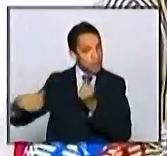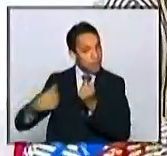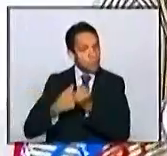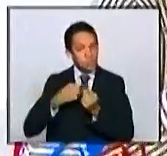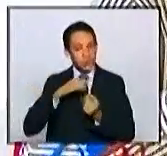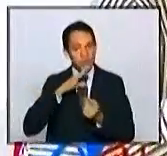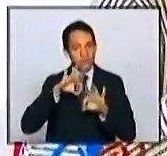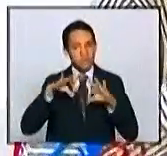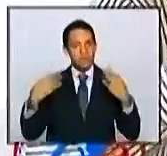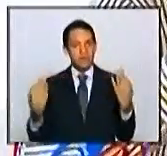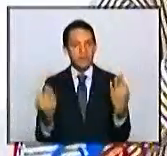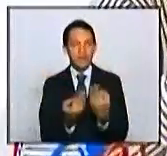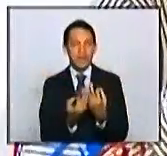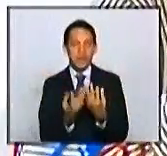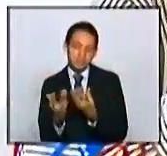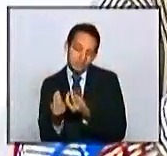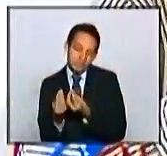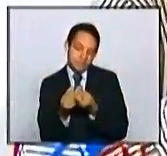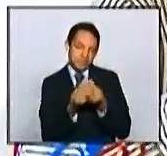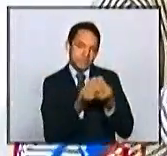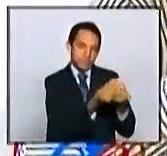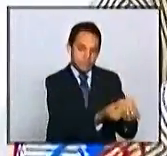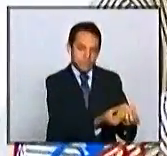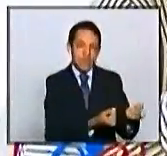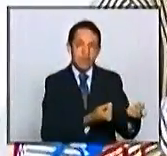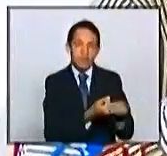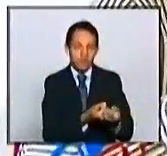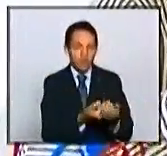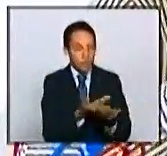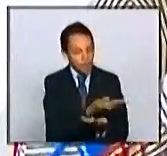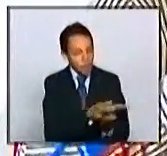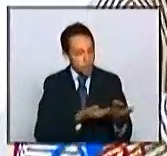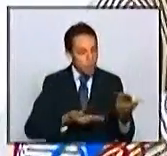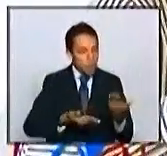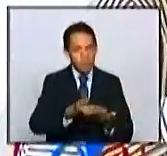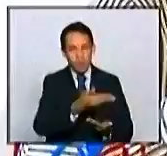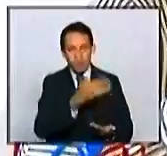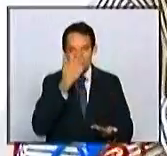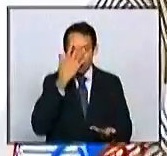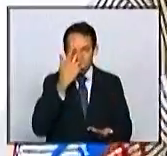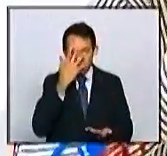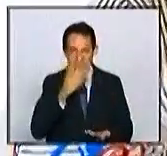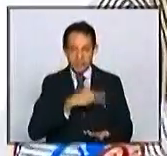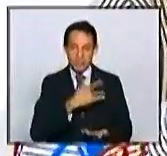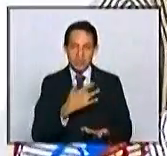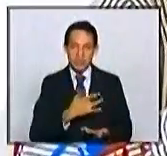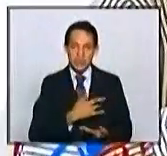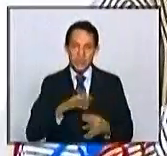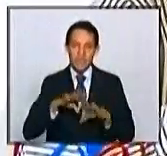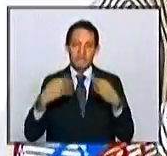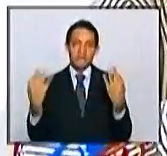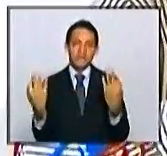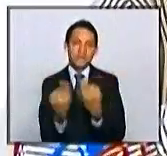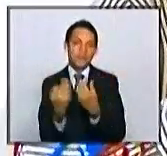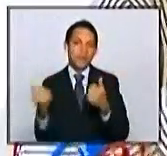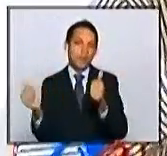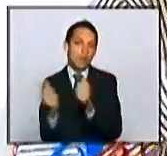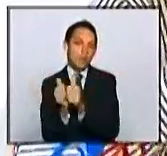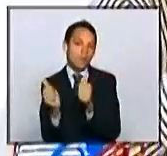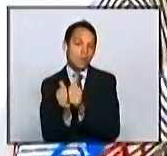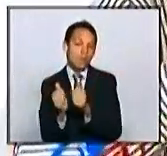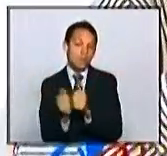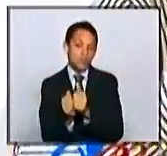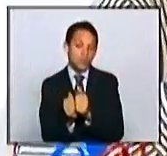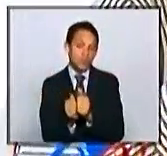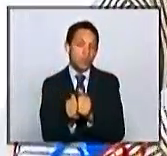fuertes. Esa persona tiene una mejor respuesta. ¿Por qué? Porque siente que está acompañada, porque siente que cuenta con unos soportes, porque